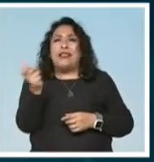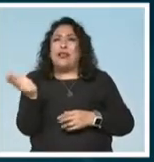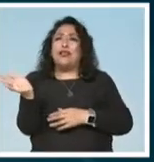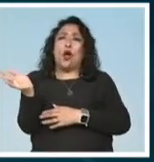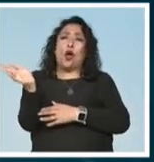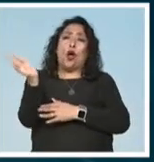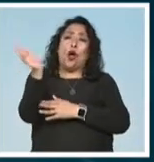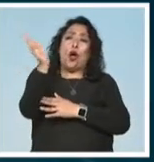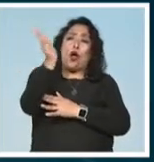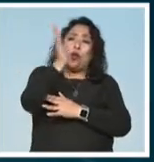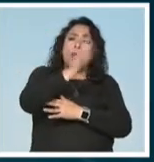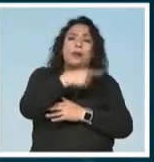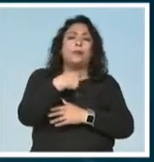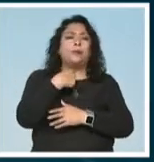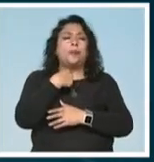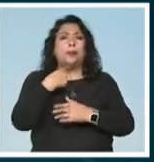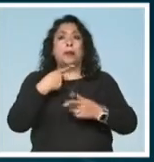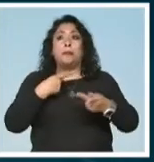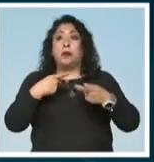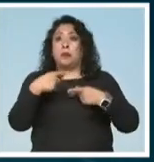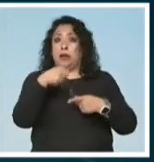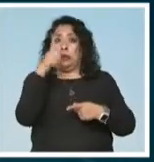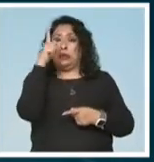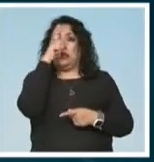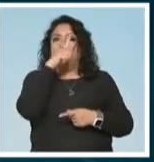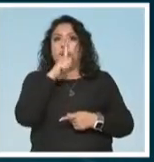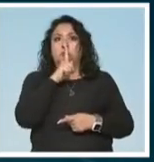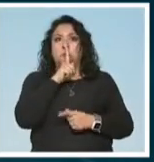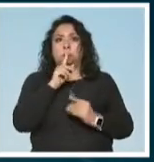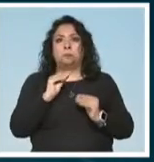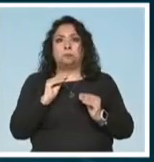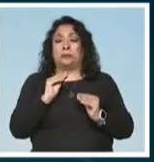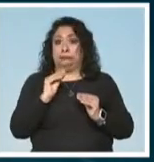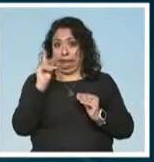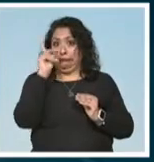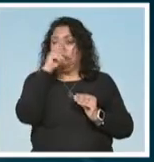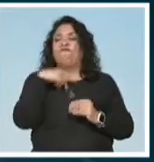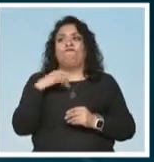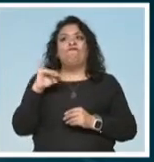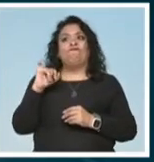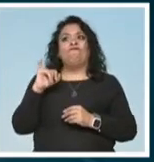para preparar la voz, y es muy difícil para él de no hablar. Sí.